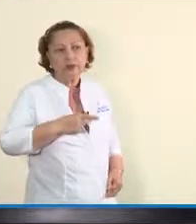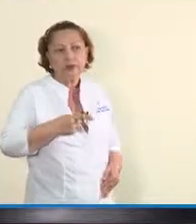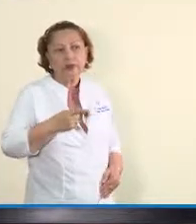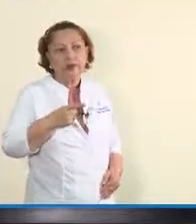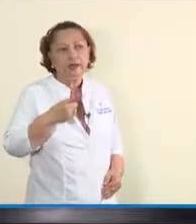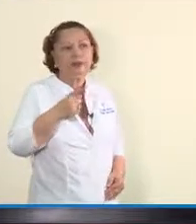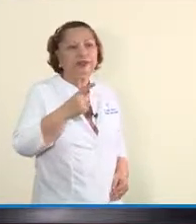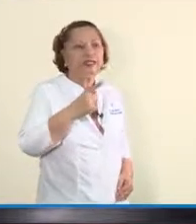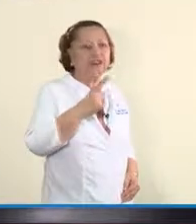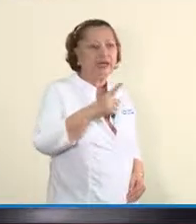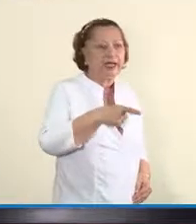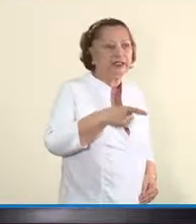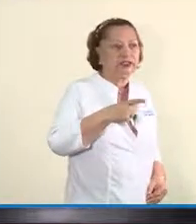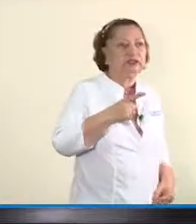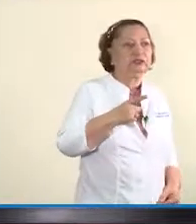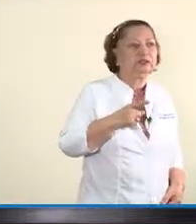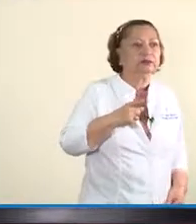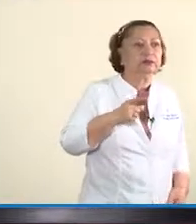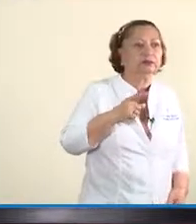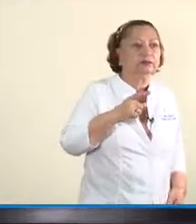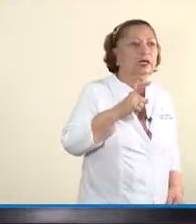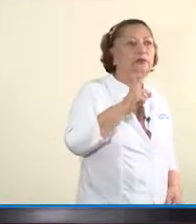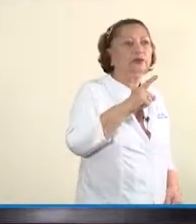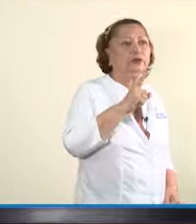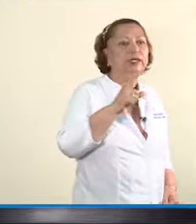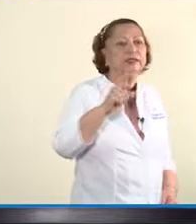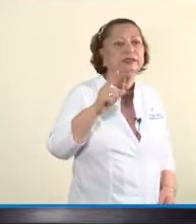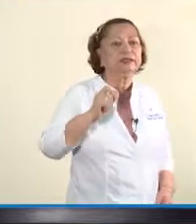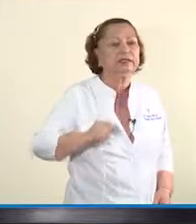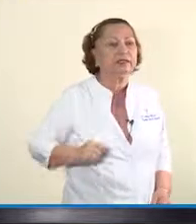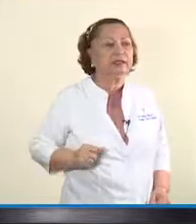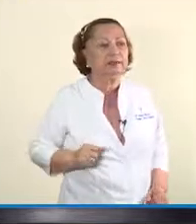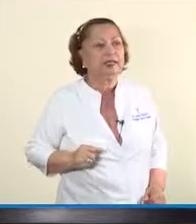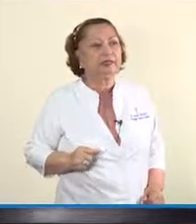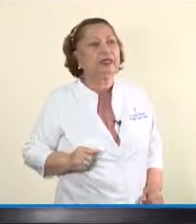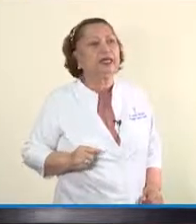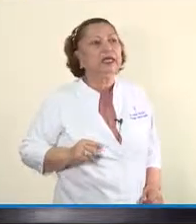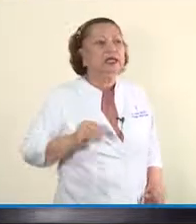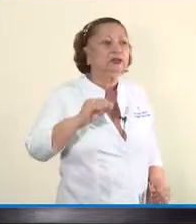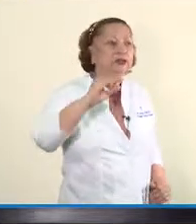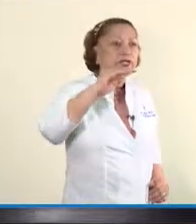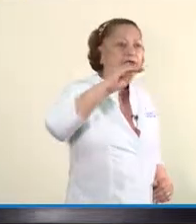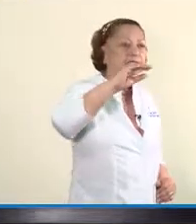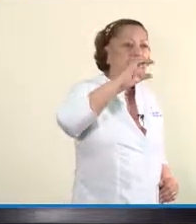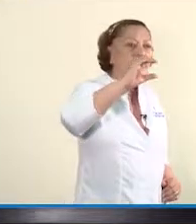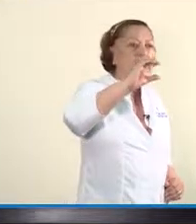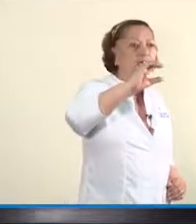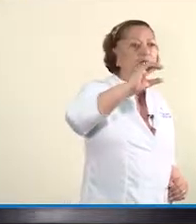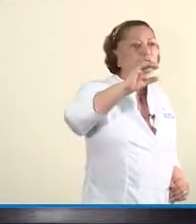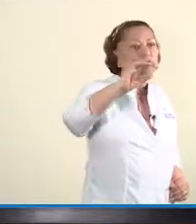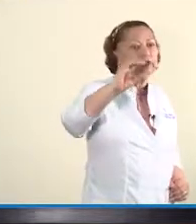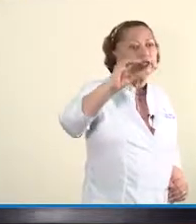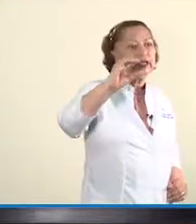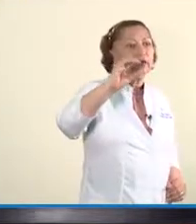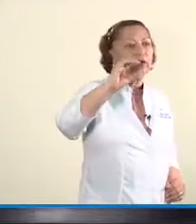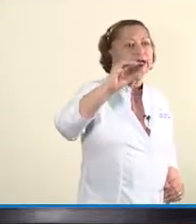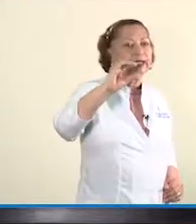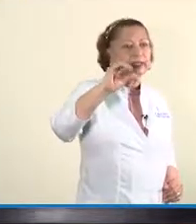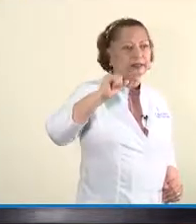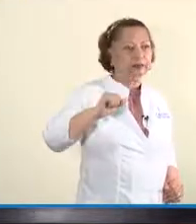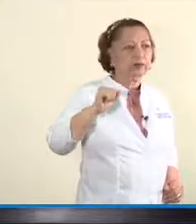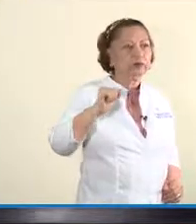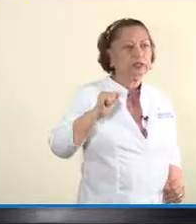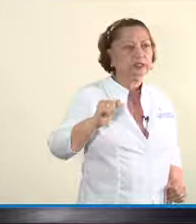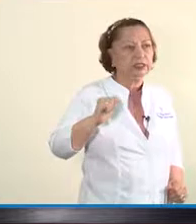Cuando nosotros hablamos del triage, apoyo en las necesidades básicas, entonces aquí nos estamos refiriendo